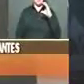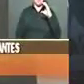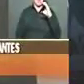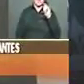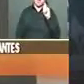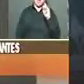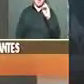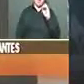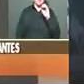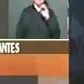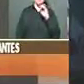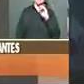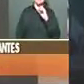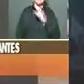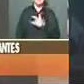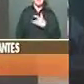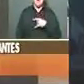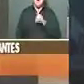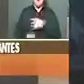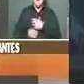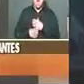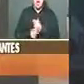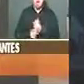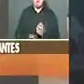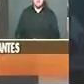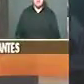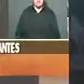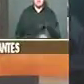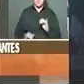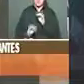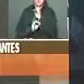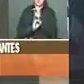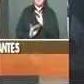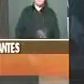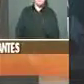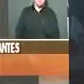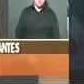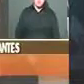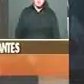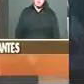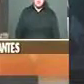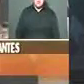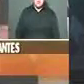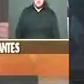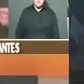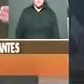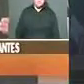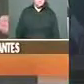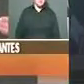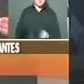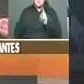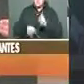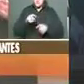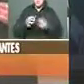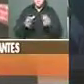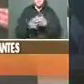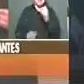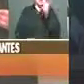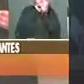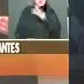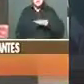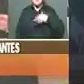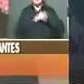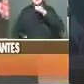tanto se mueren los niños de hambre, de desnutrición, mientras no pudo prever lo que pasaba, a pesar